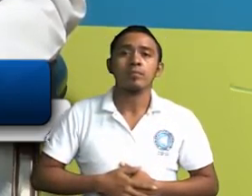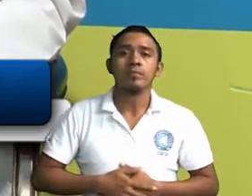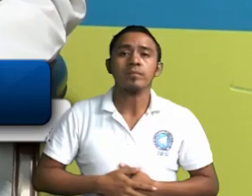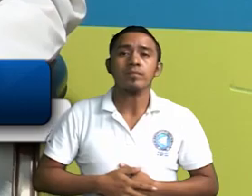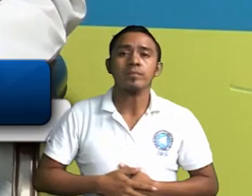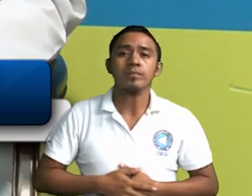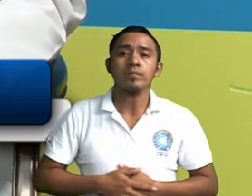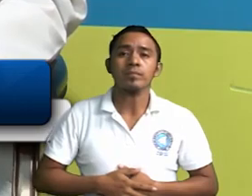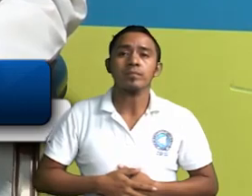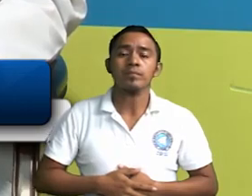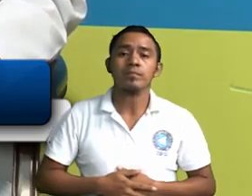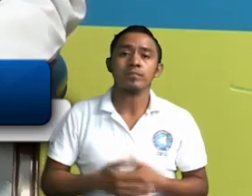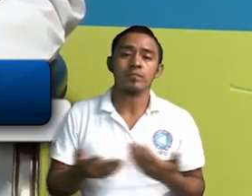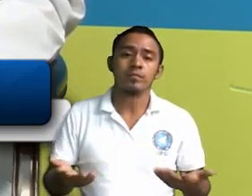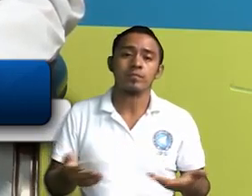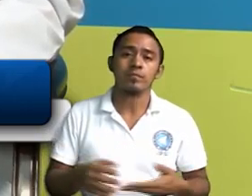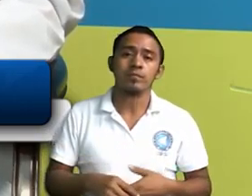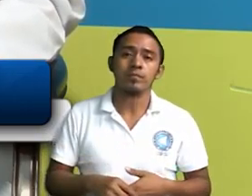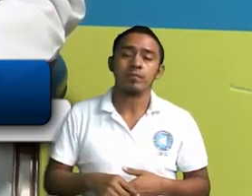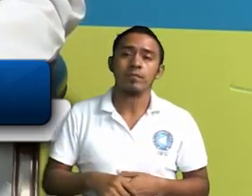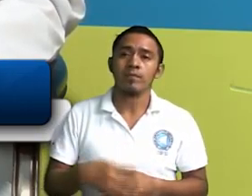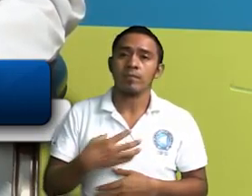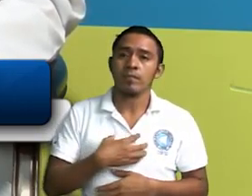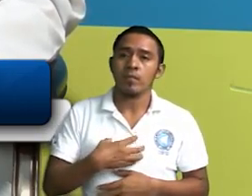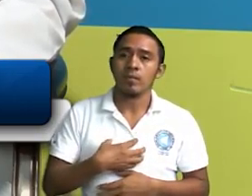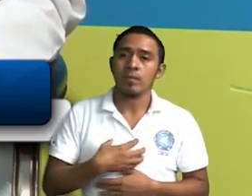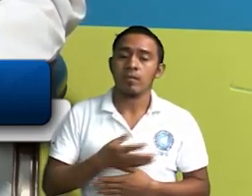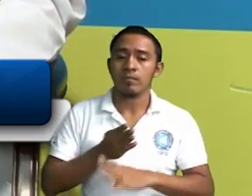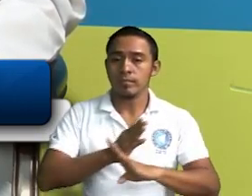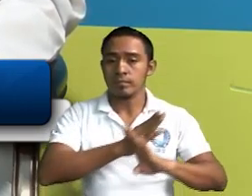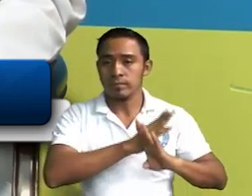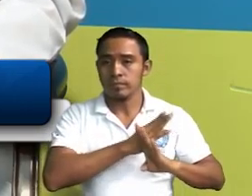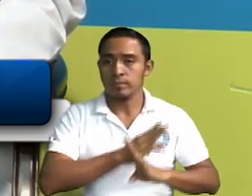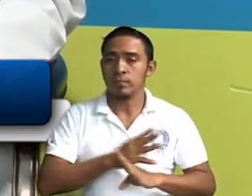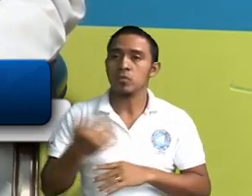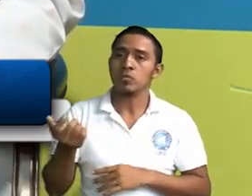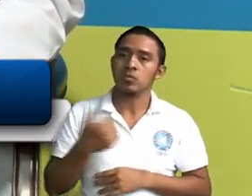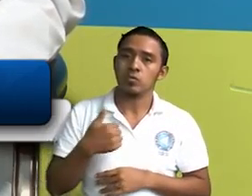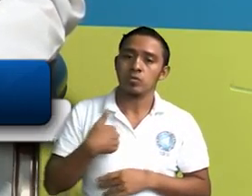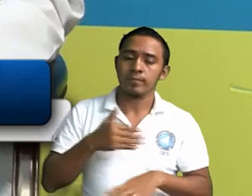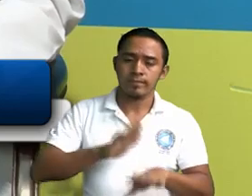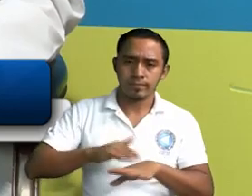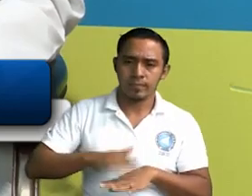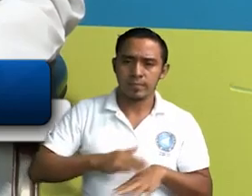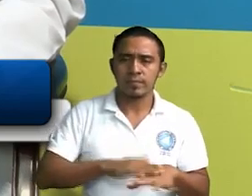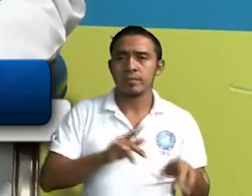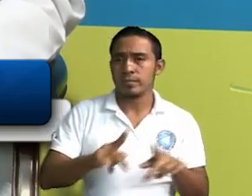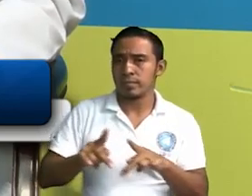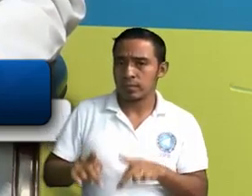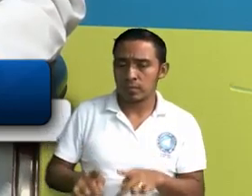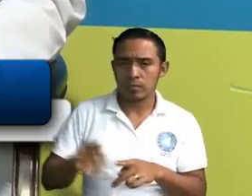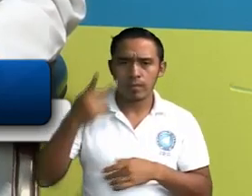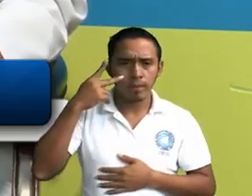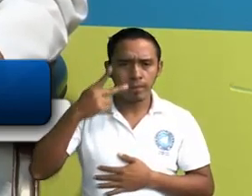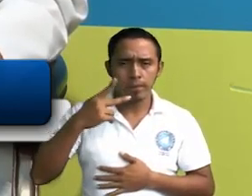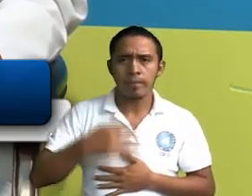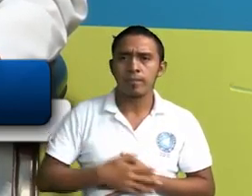y la parte también preventiva tiene que ver que yo le haría un llamado a la población de que si ellos ven